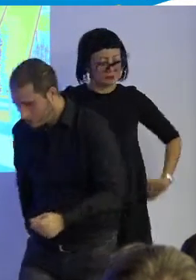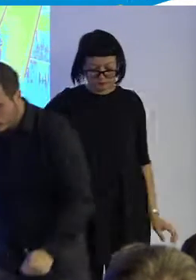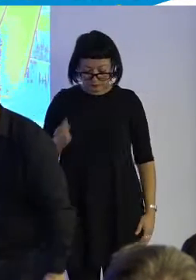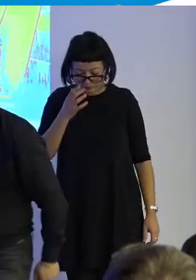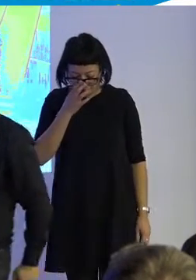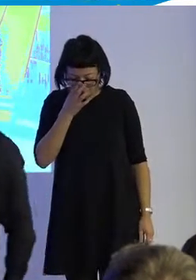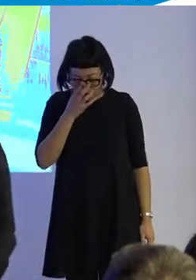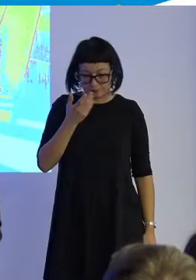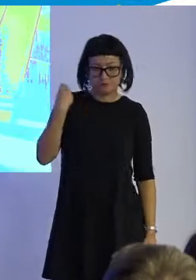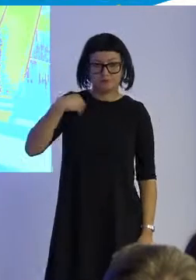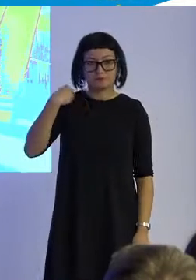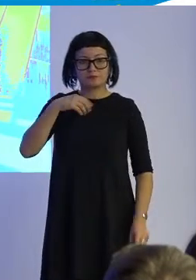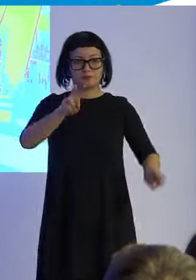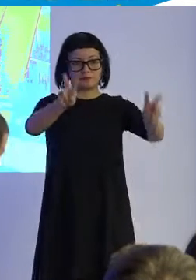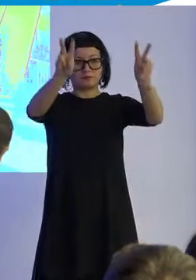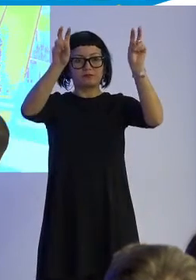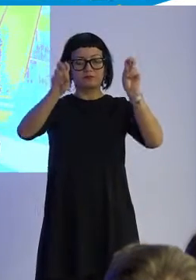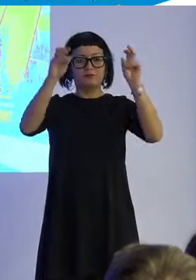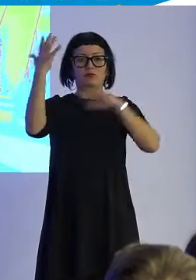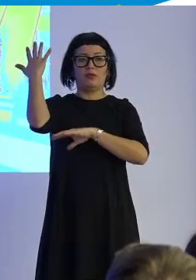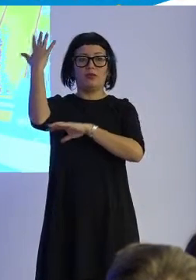guardas del bosque el tema de las secuoyas,